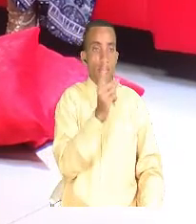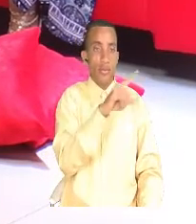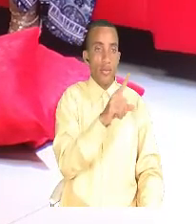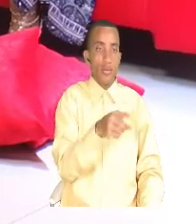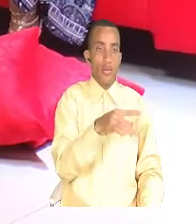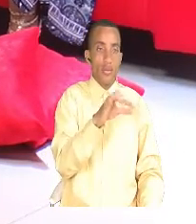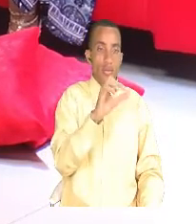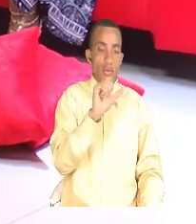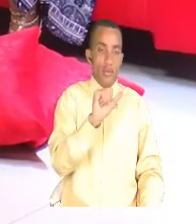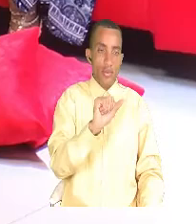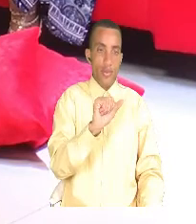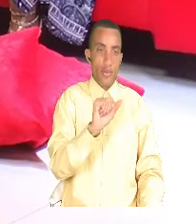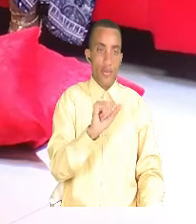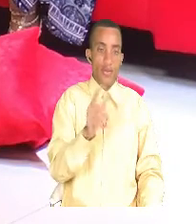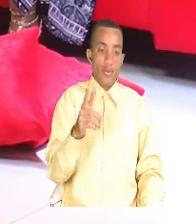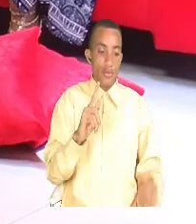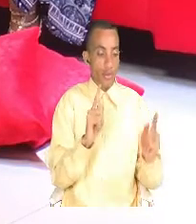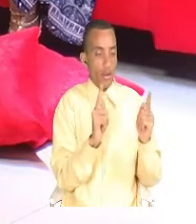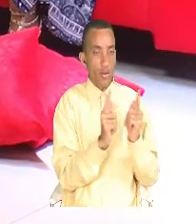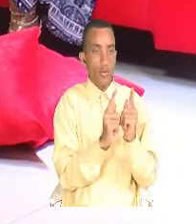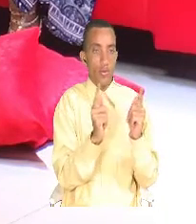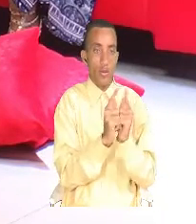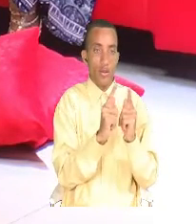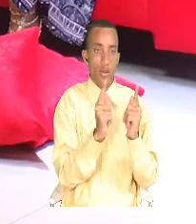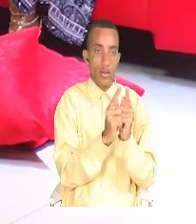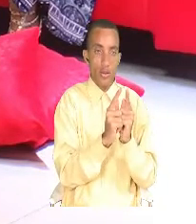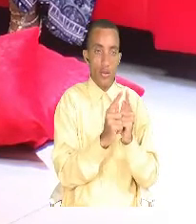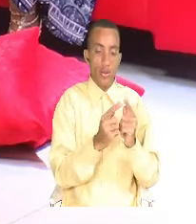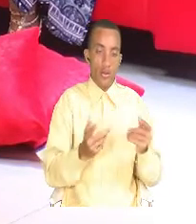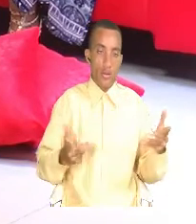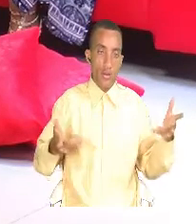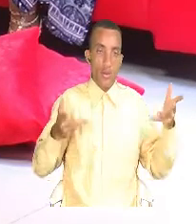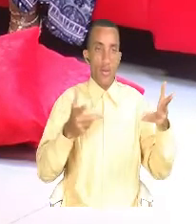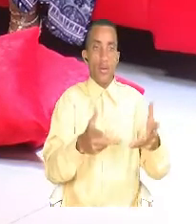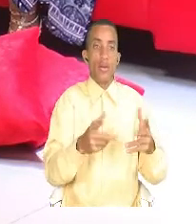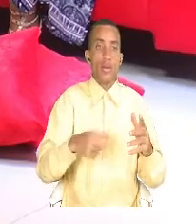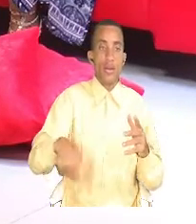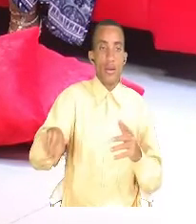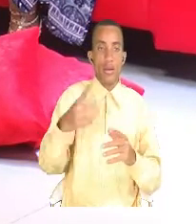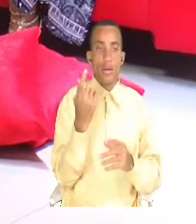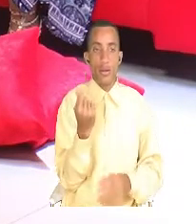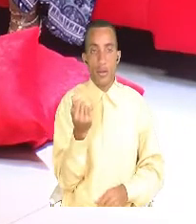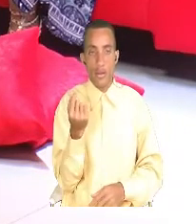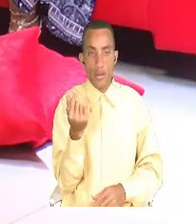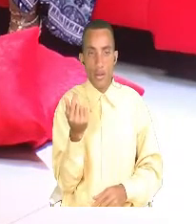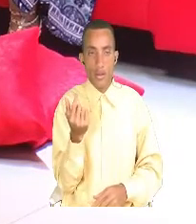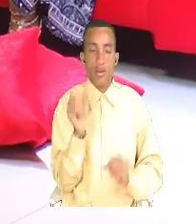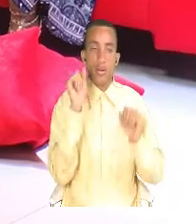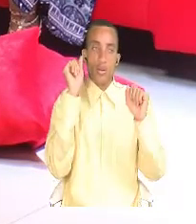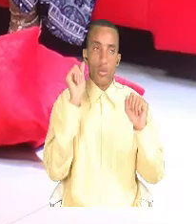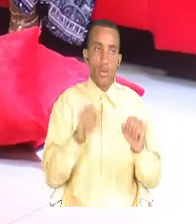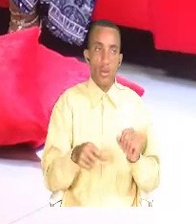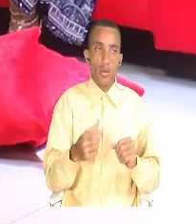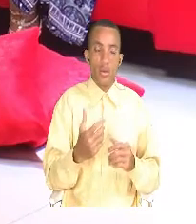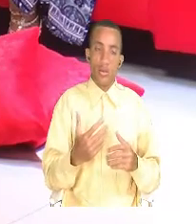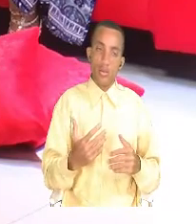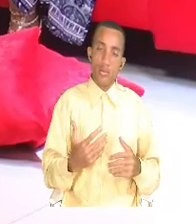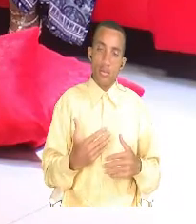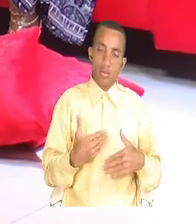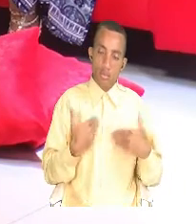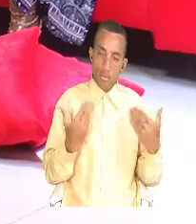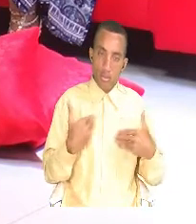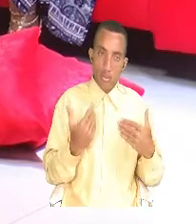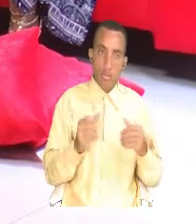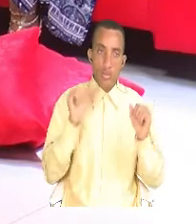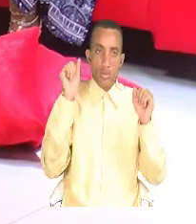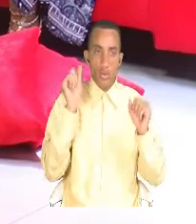los otros centros, Cofenalco hace un gran aporte para que las tarifas que ellos manejan que puedan disfrutar nuestros afiliados